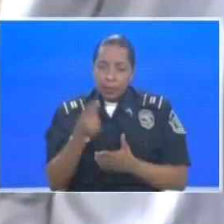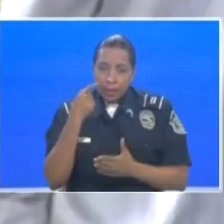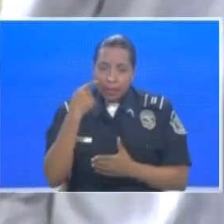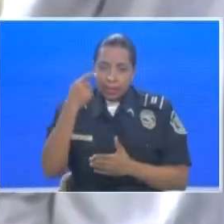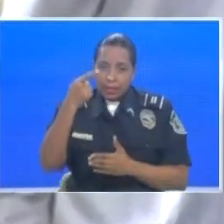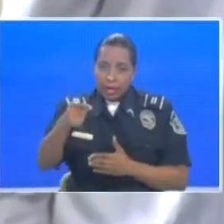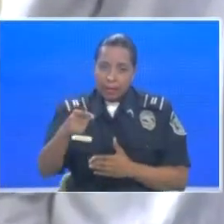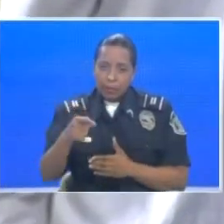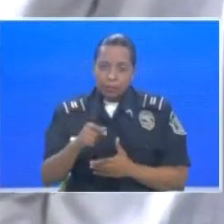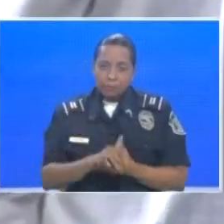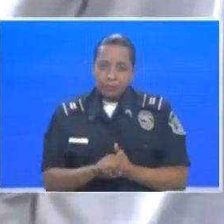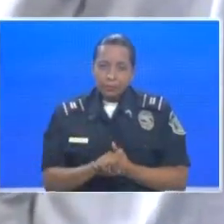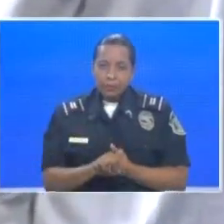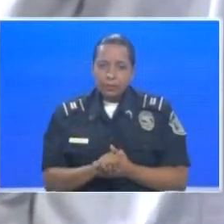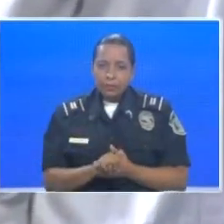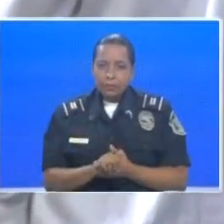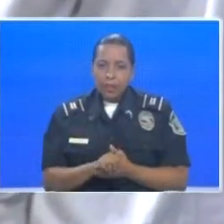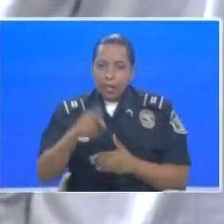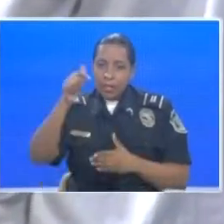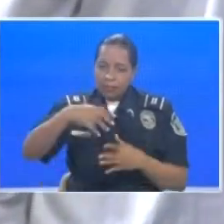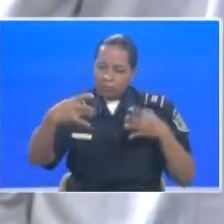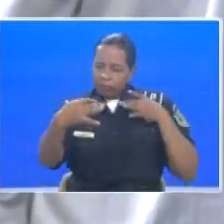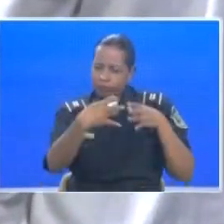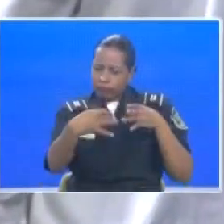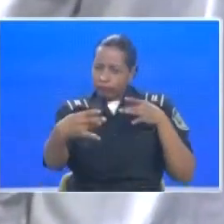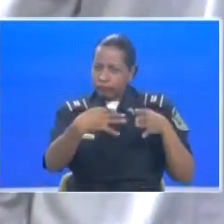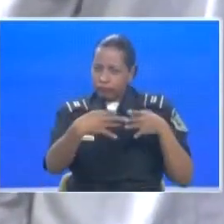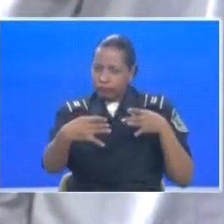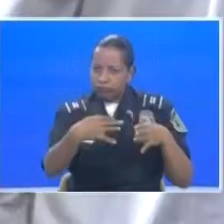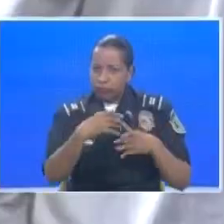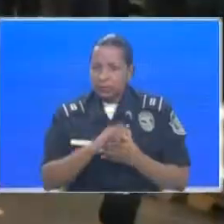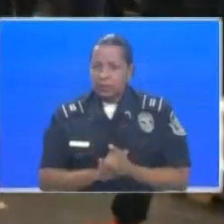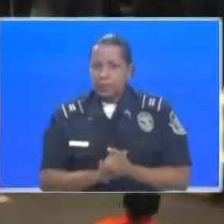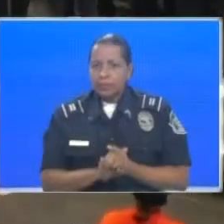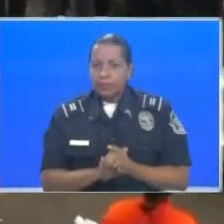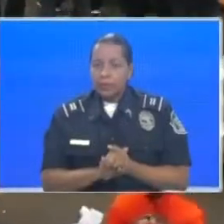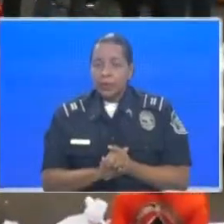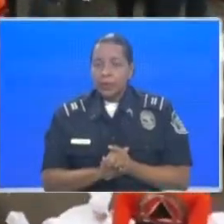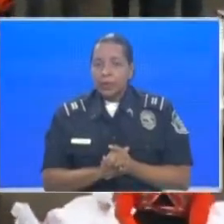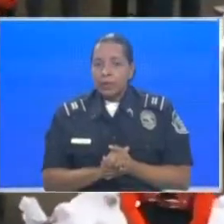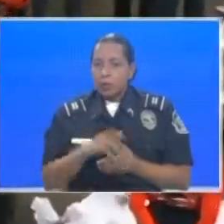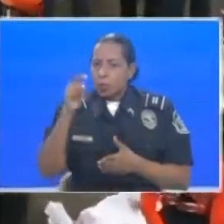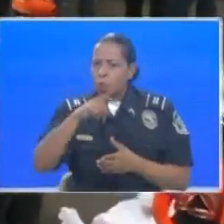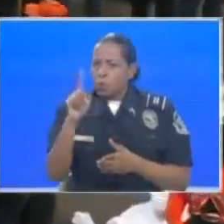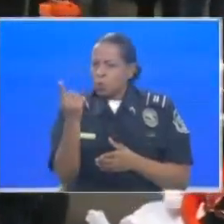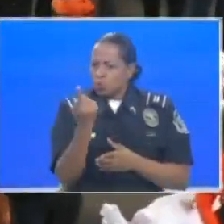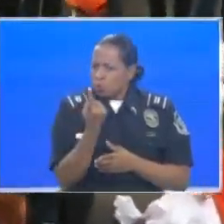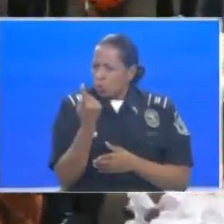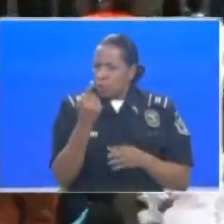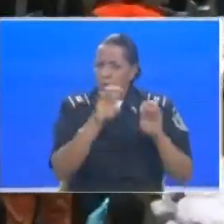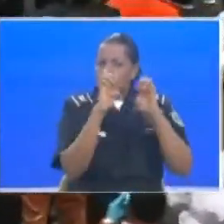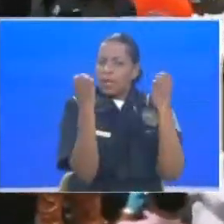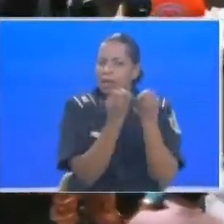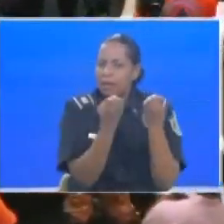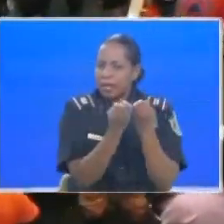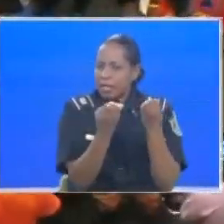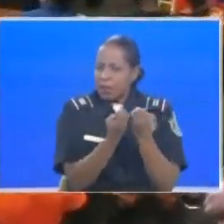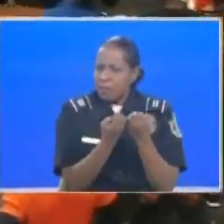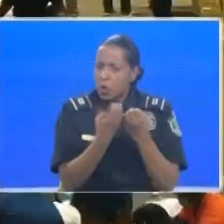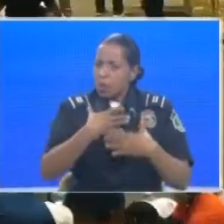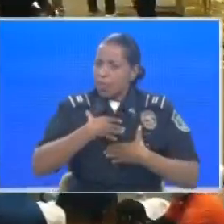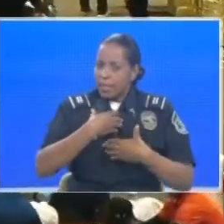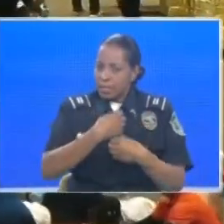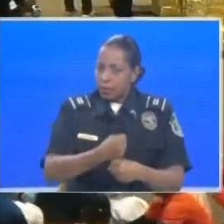salgamos de esta guerra. O sea que no solamente estamos con el equipo de